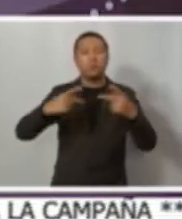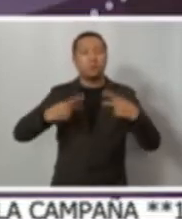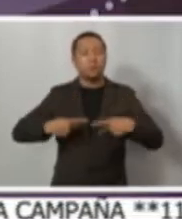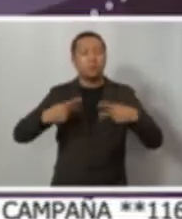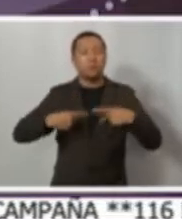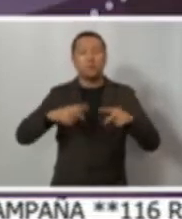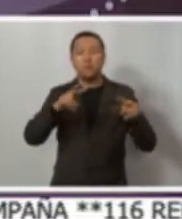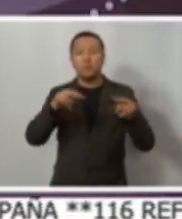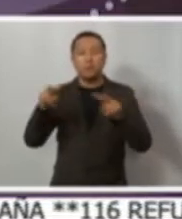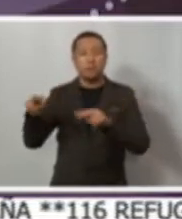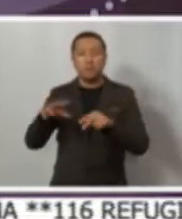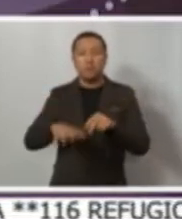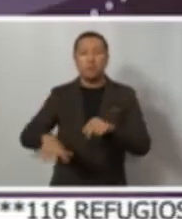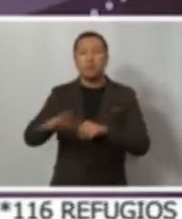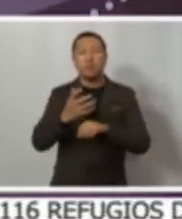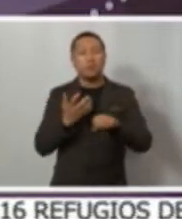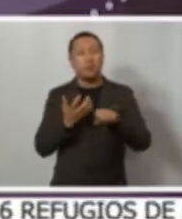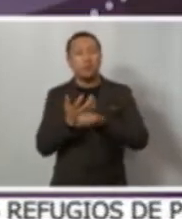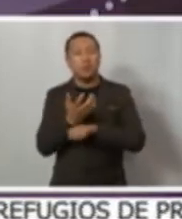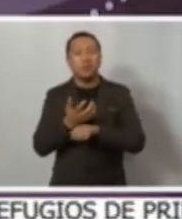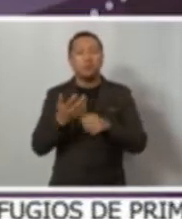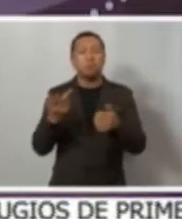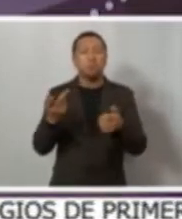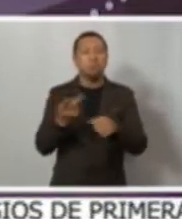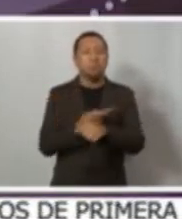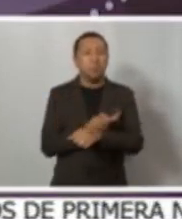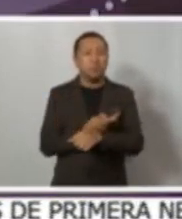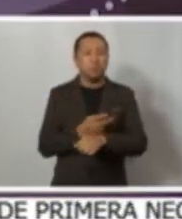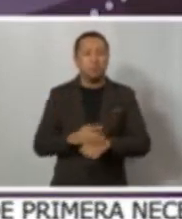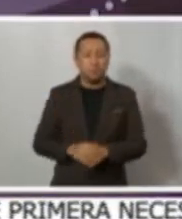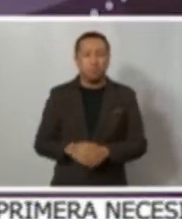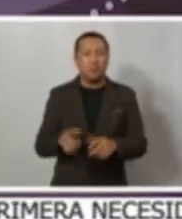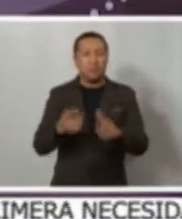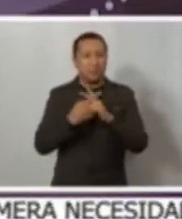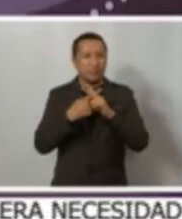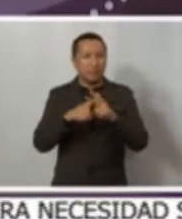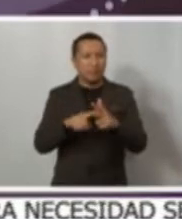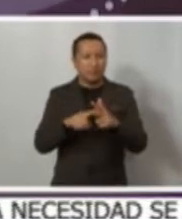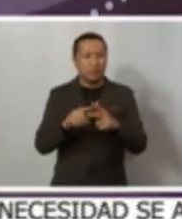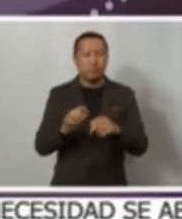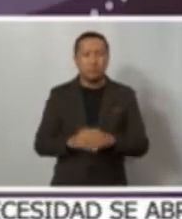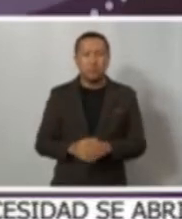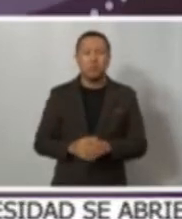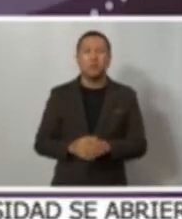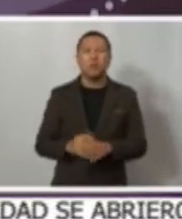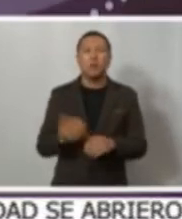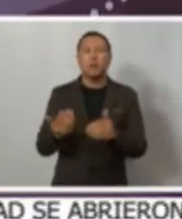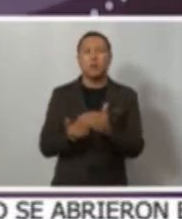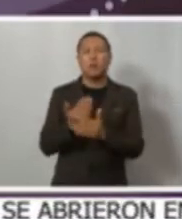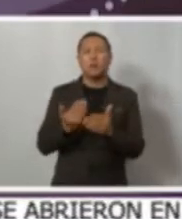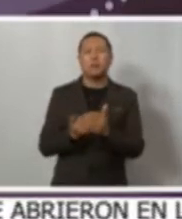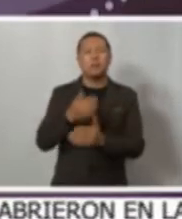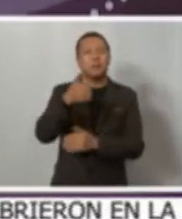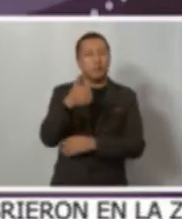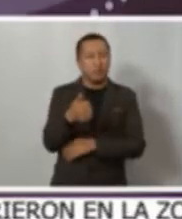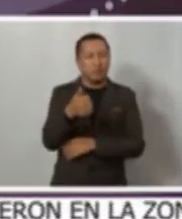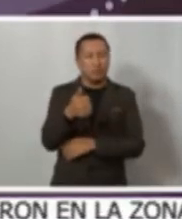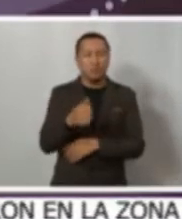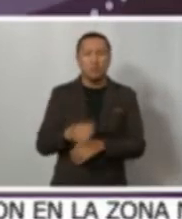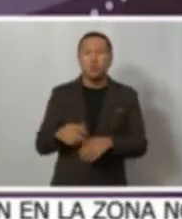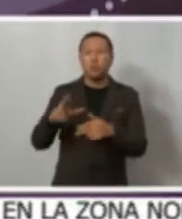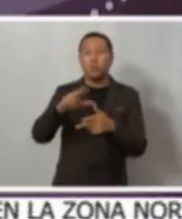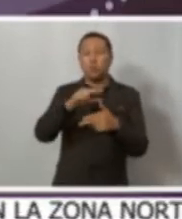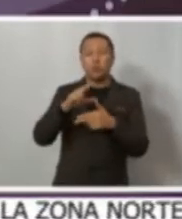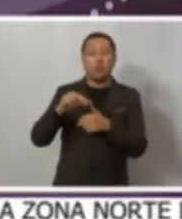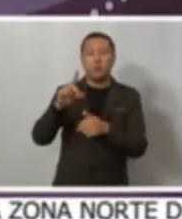lo que ocurre en todo el estado. Mire, quiero comenzar diciéndole el reporte de las 6 de la mañana del huracán Delta.